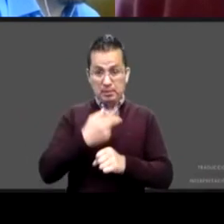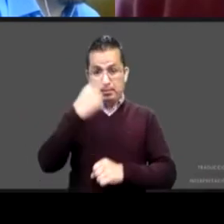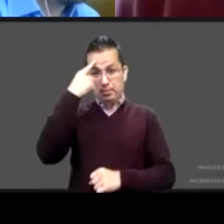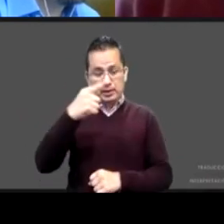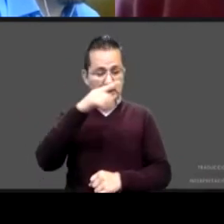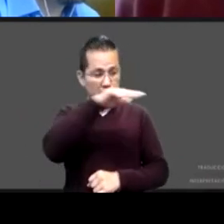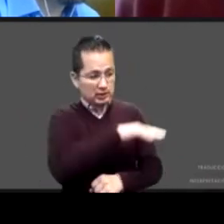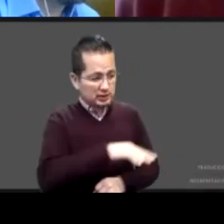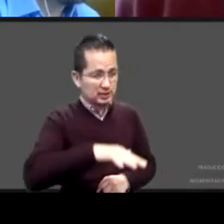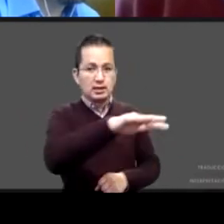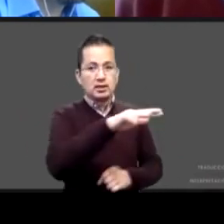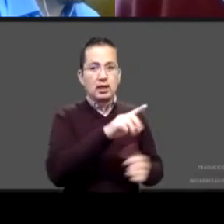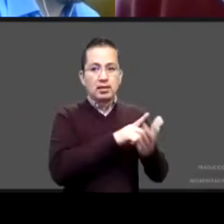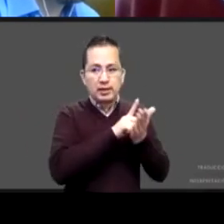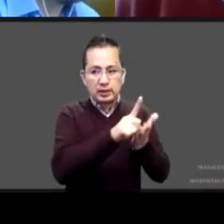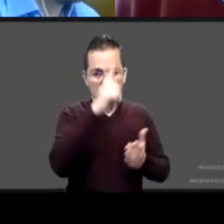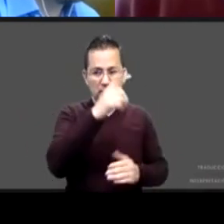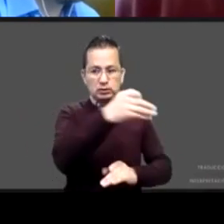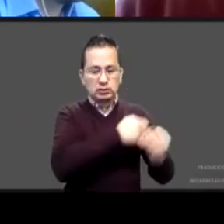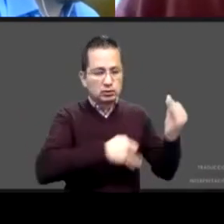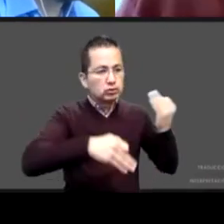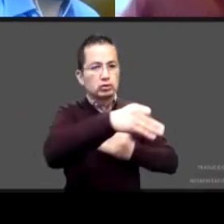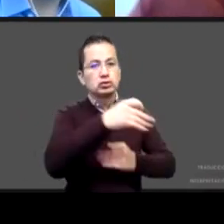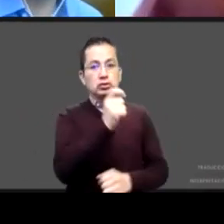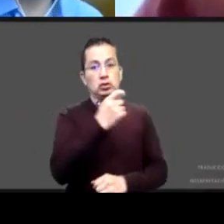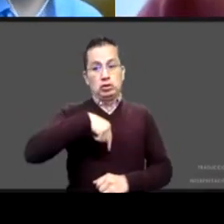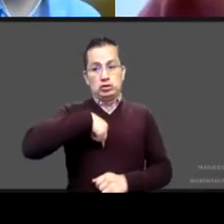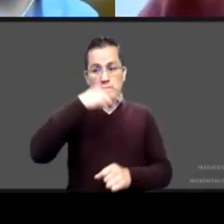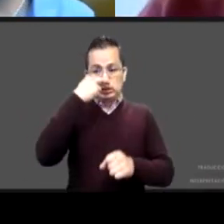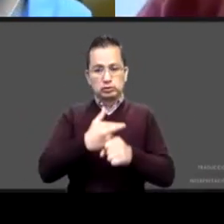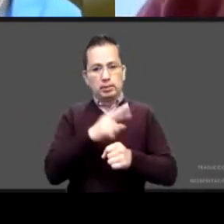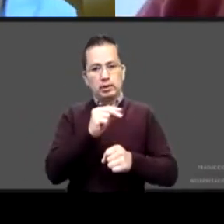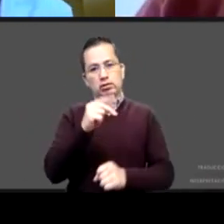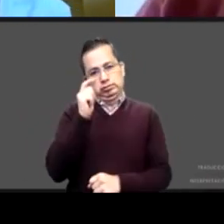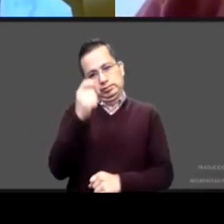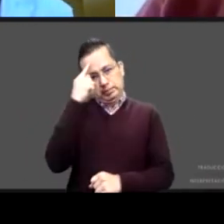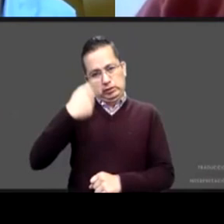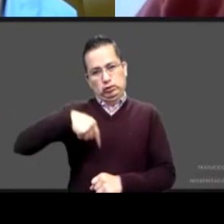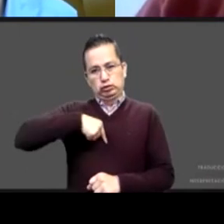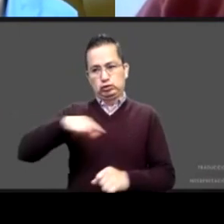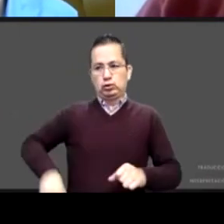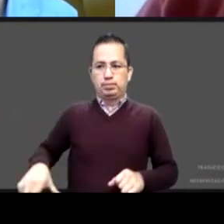esos derechos tampoco lo está. Muchísimas gracias.